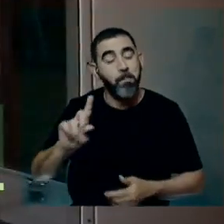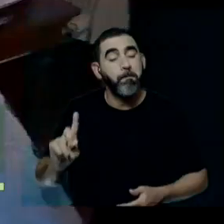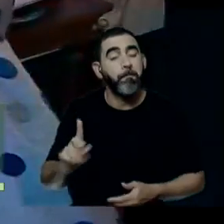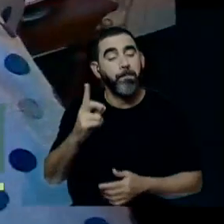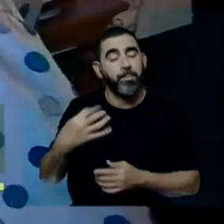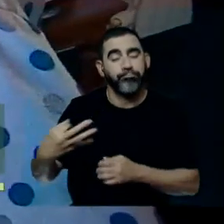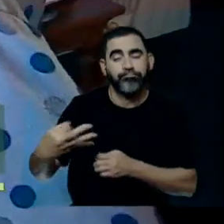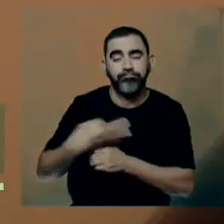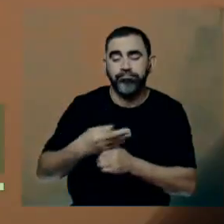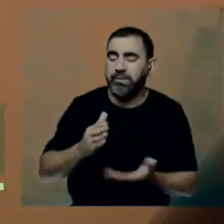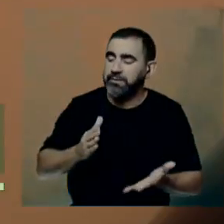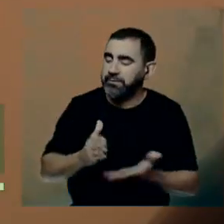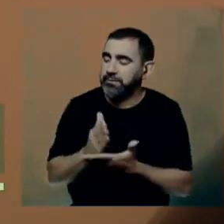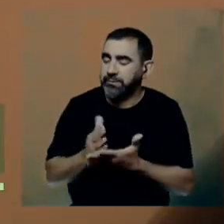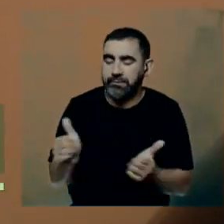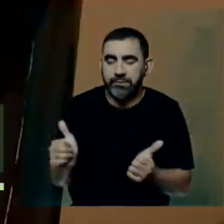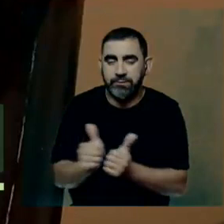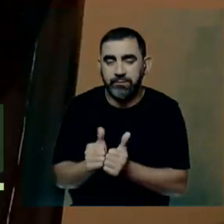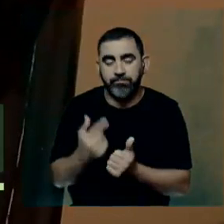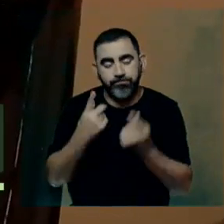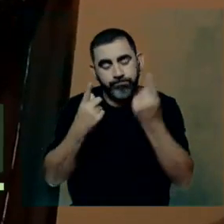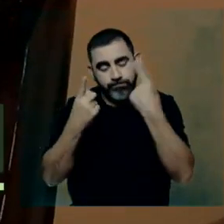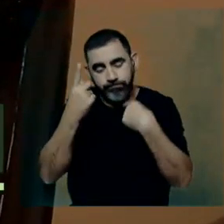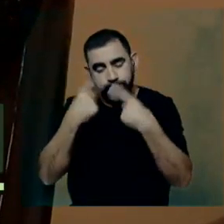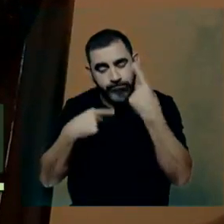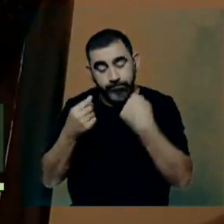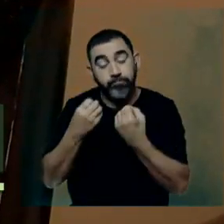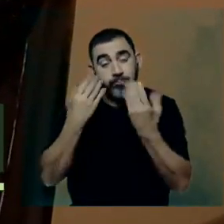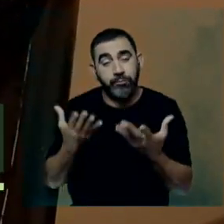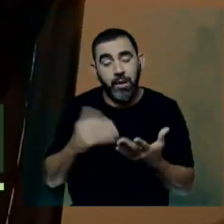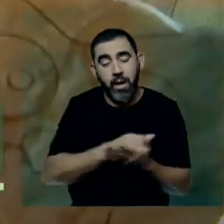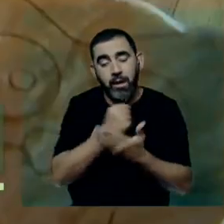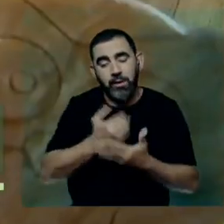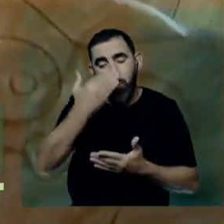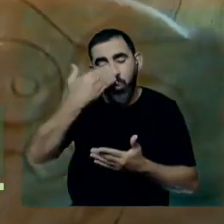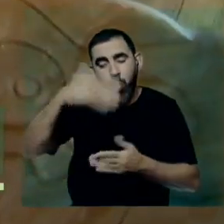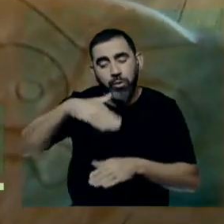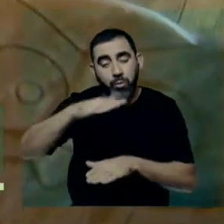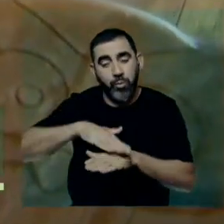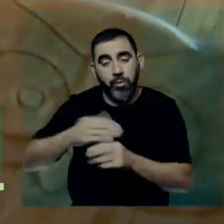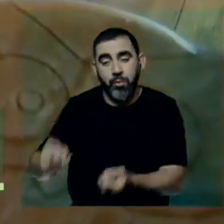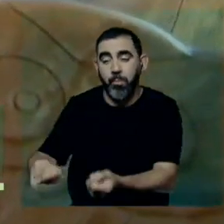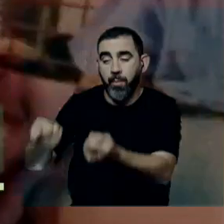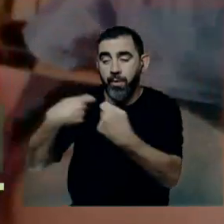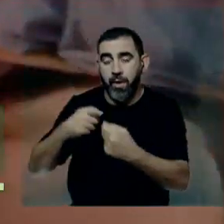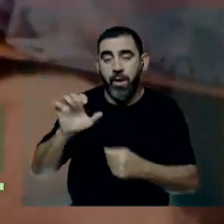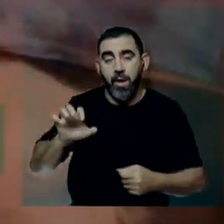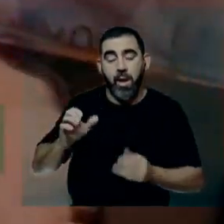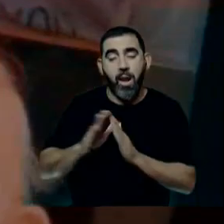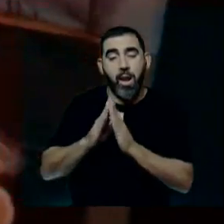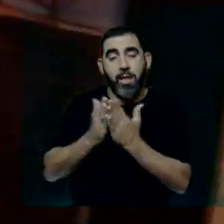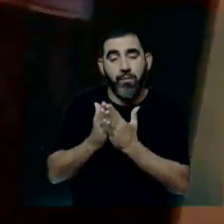mentor siempre, y lo lloro porque hasta el último momento vino a traerme su último libro.